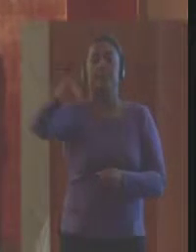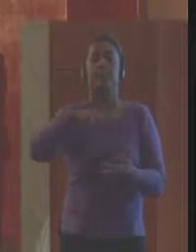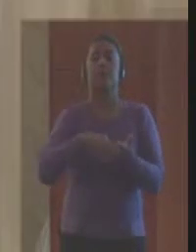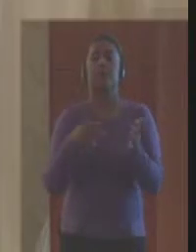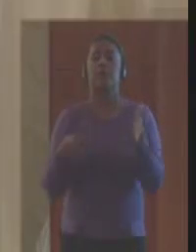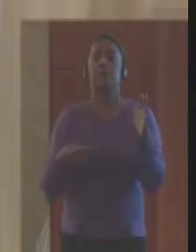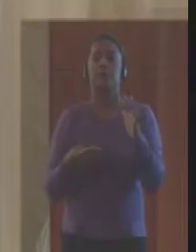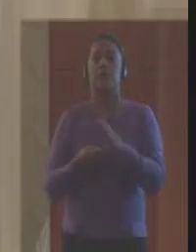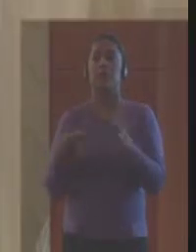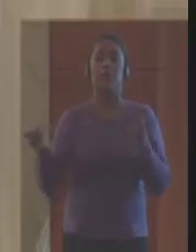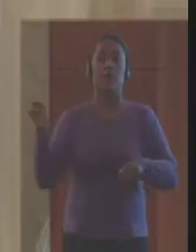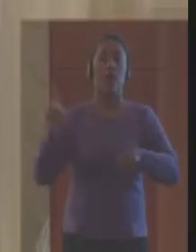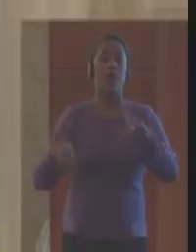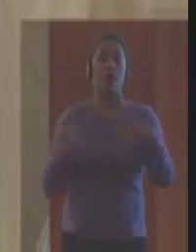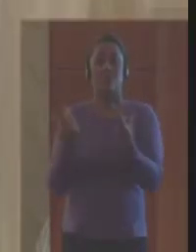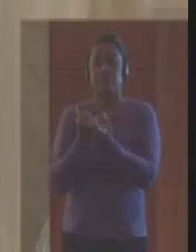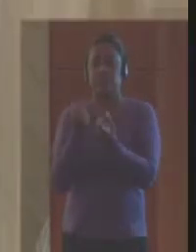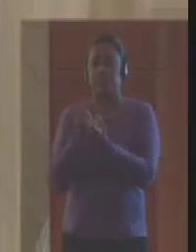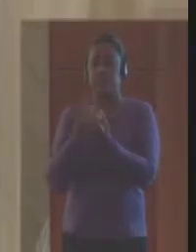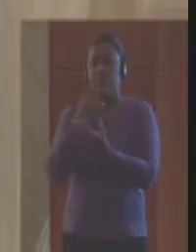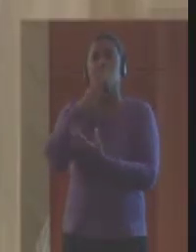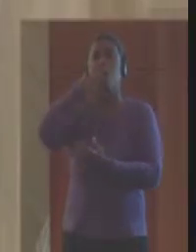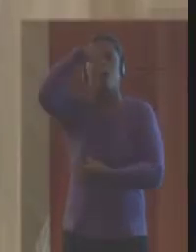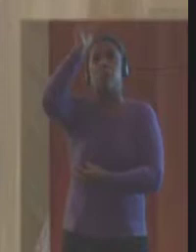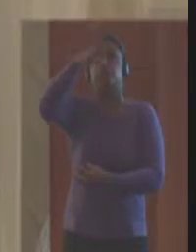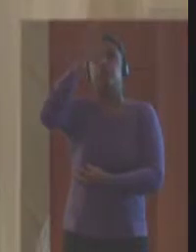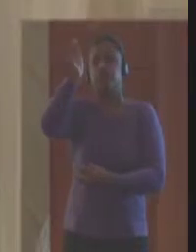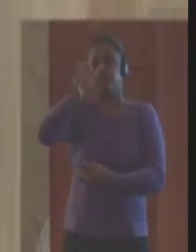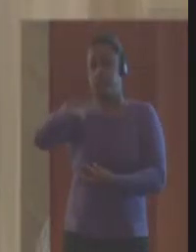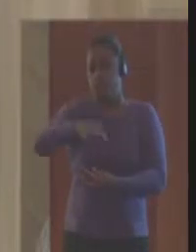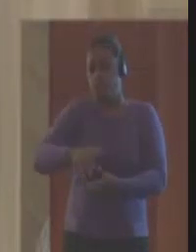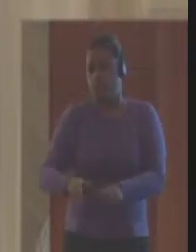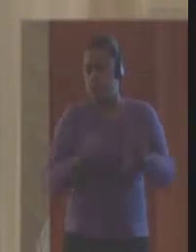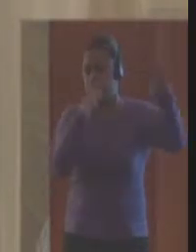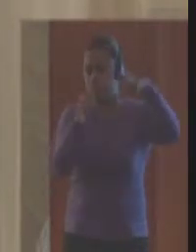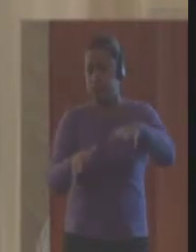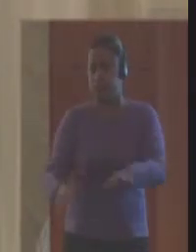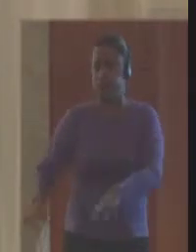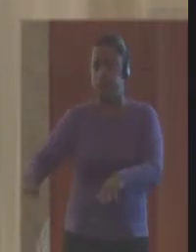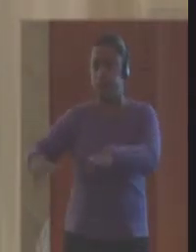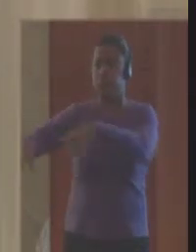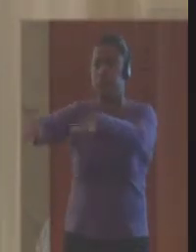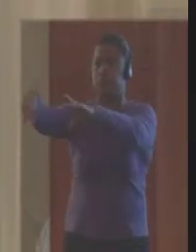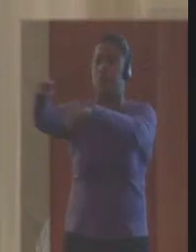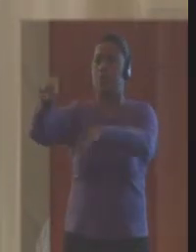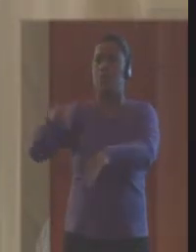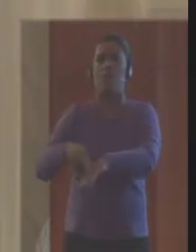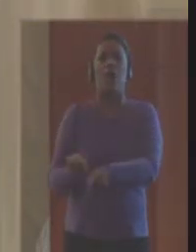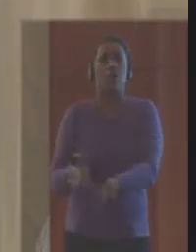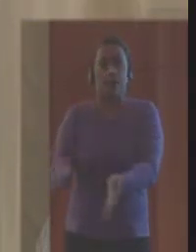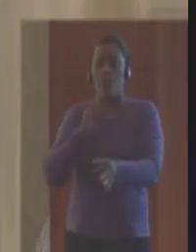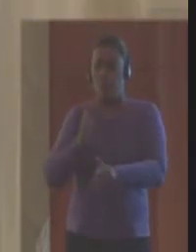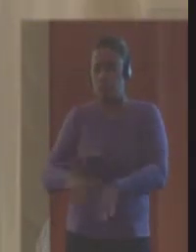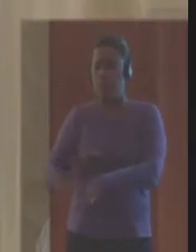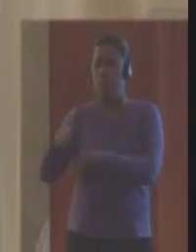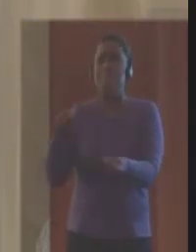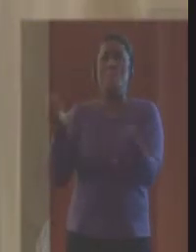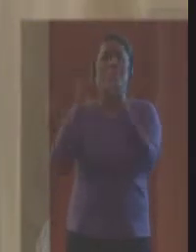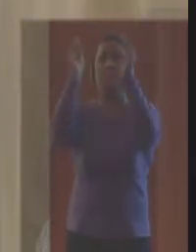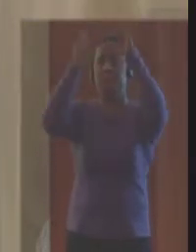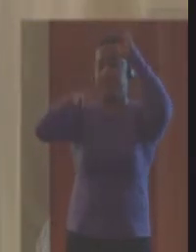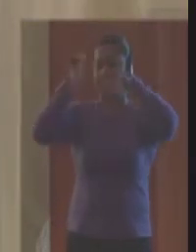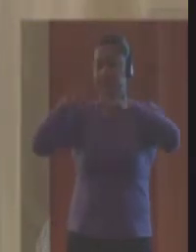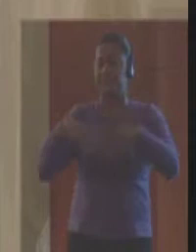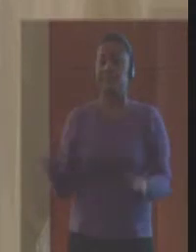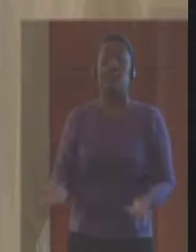condición de saturación por agua lluvia adicional a la normalmente que tiene. Los estudios de cambio climático